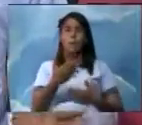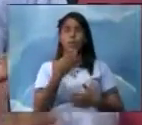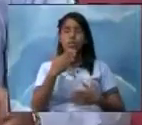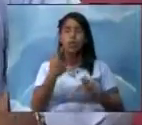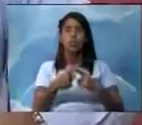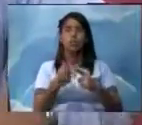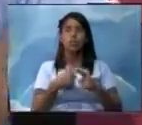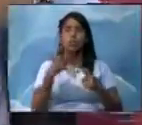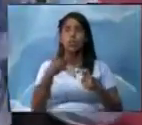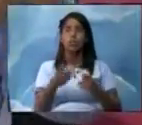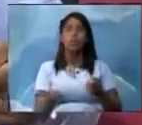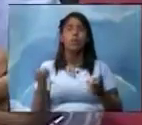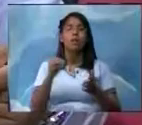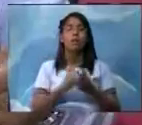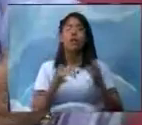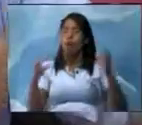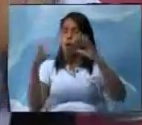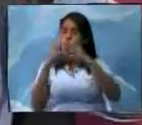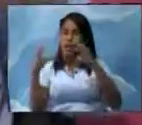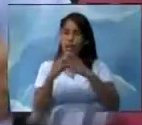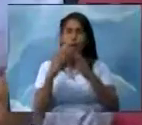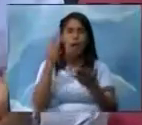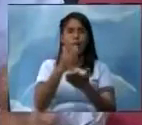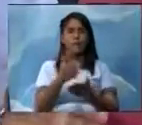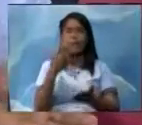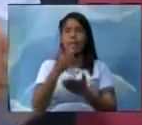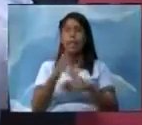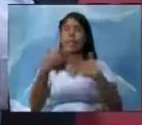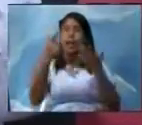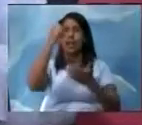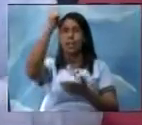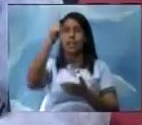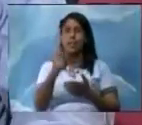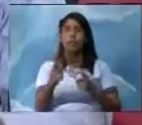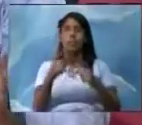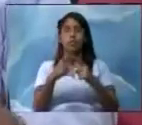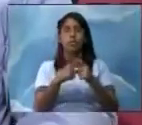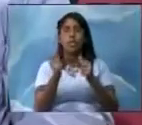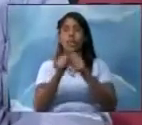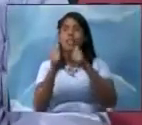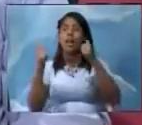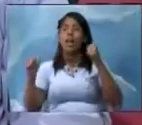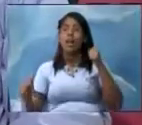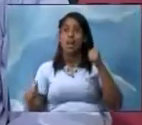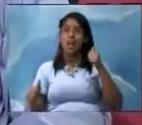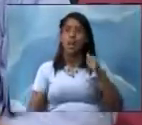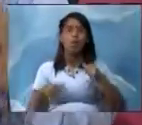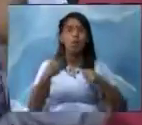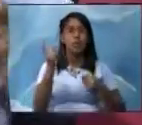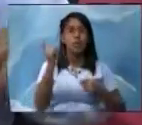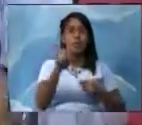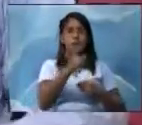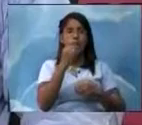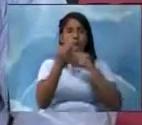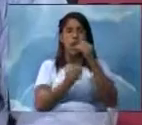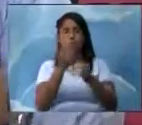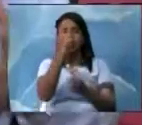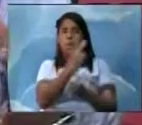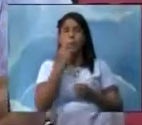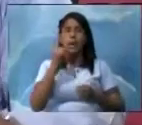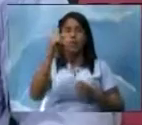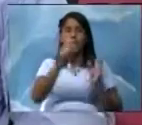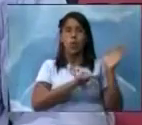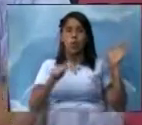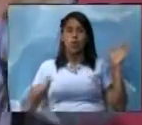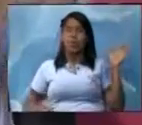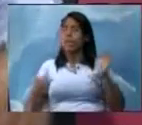entonces tú en vez de congregarte en vez de Dar el testimonio te alejas Cuántas personas hay que hacen pacto con el señor